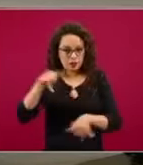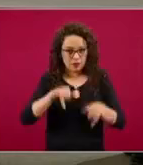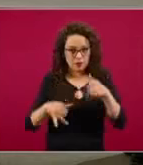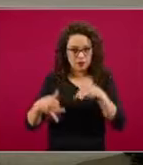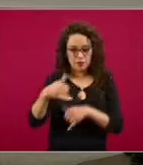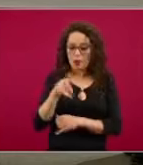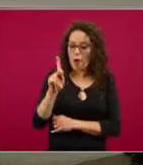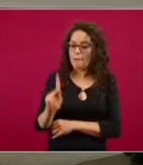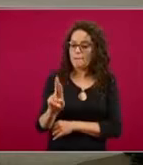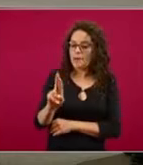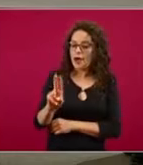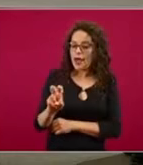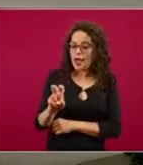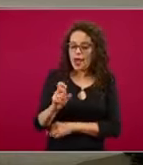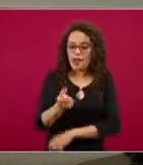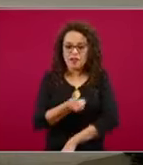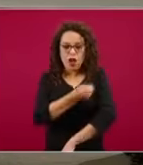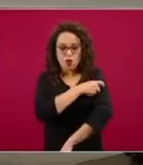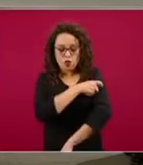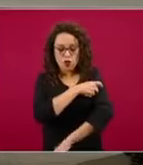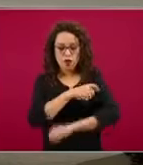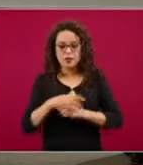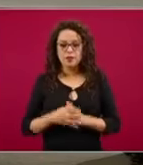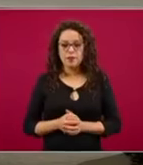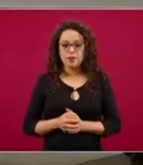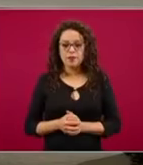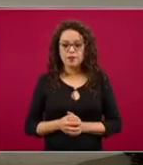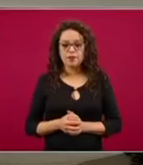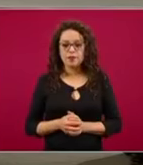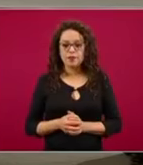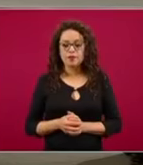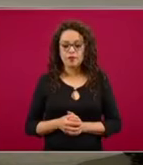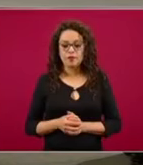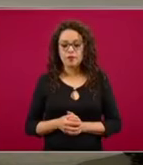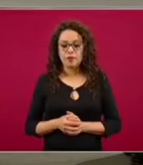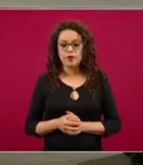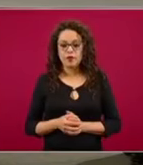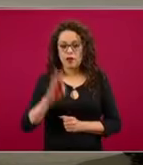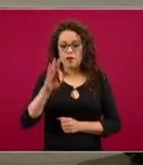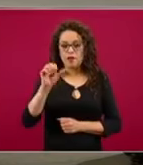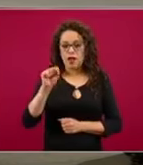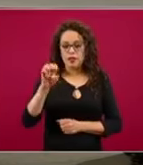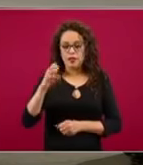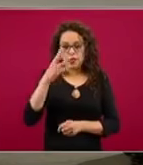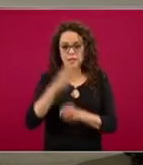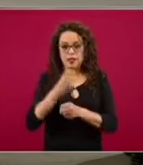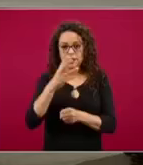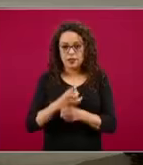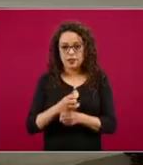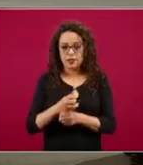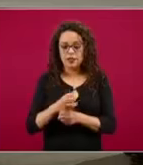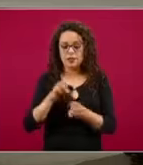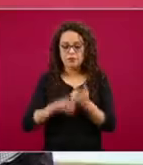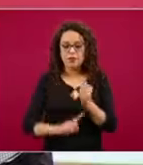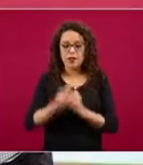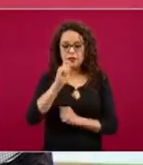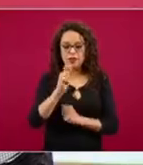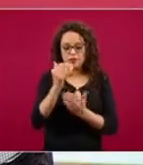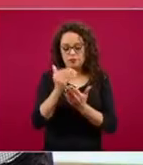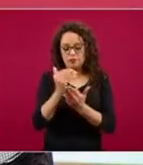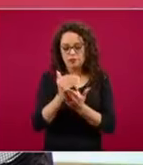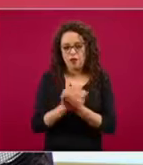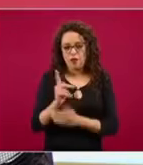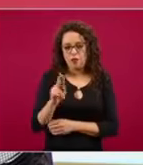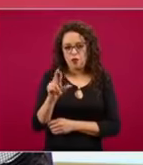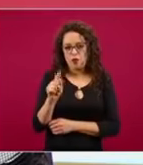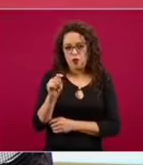todavía ha publicado ya finalmente sus resultados de la fase 3 de sus protocolos, ¿no? Entonces